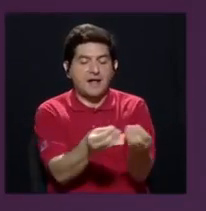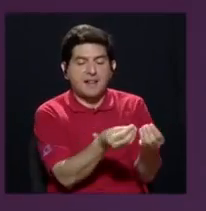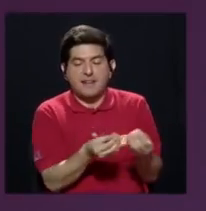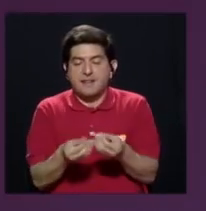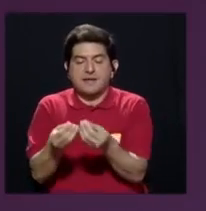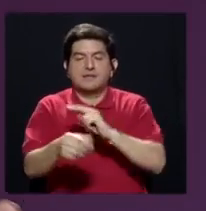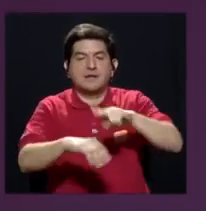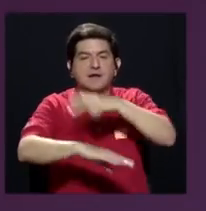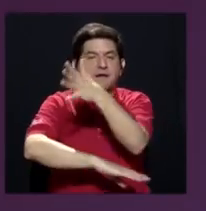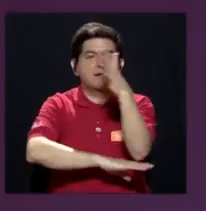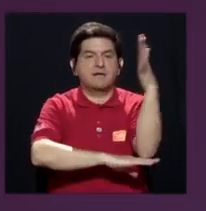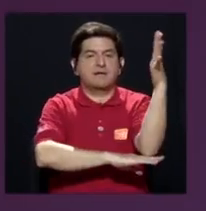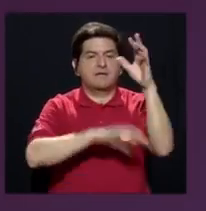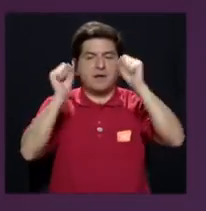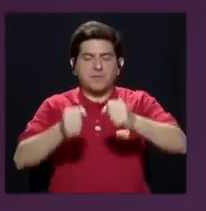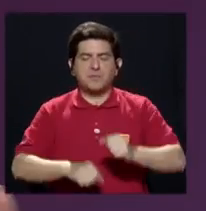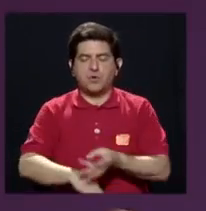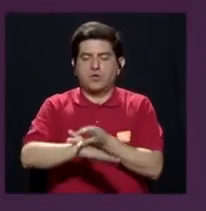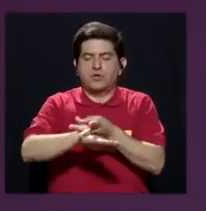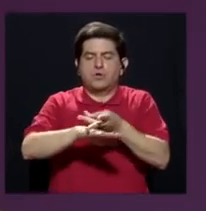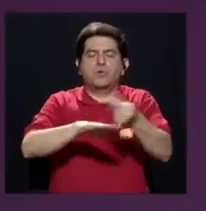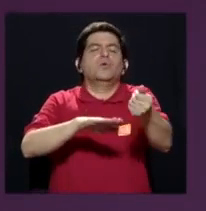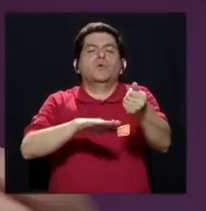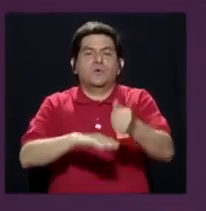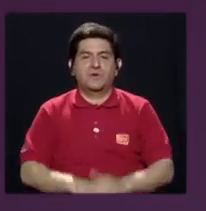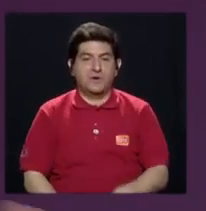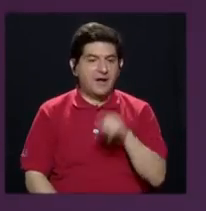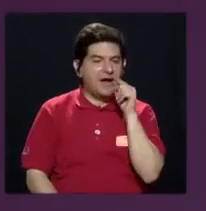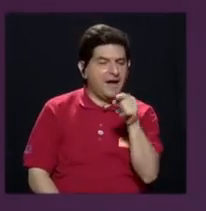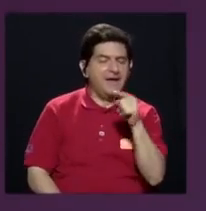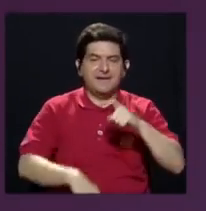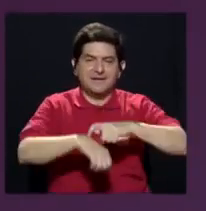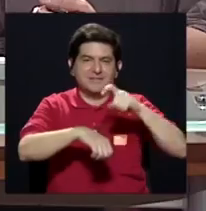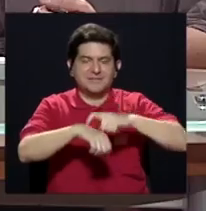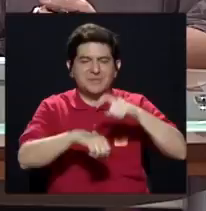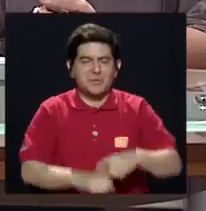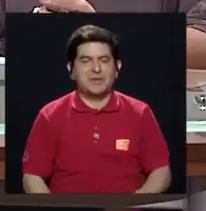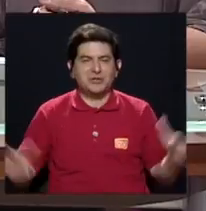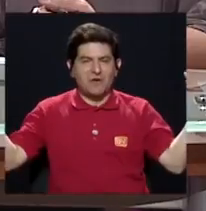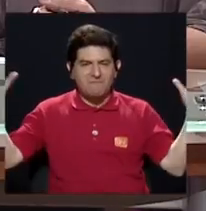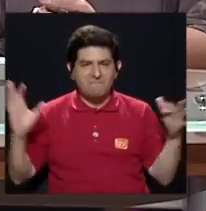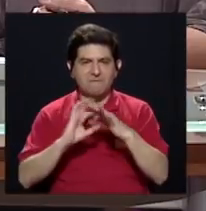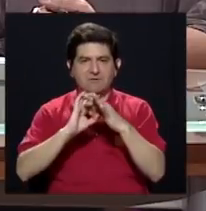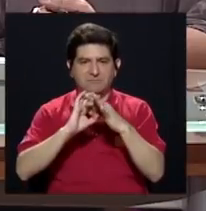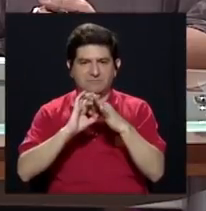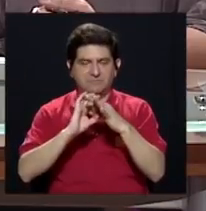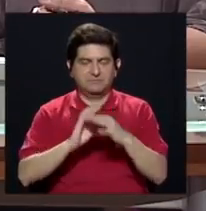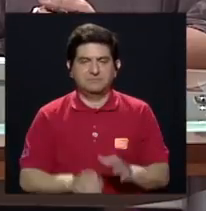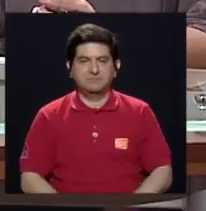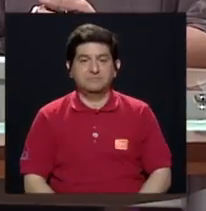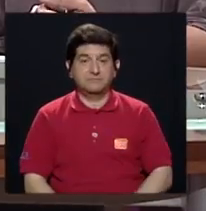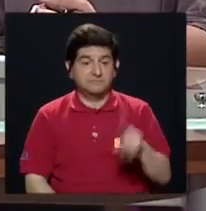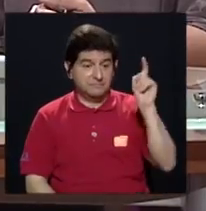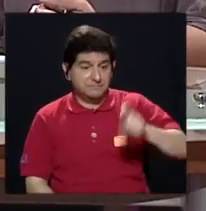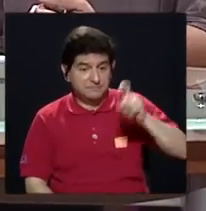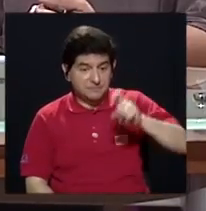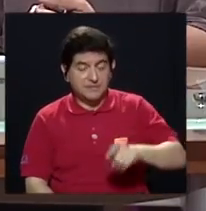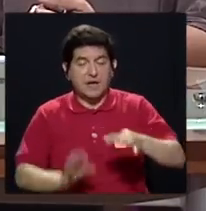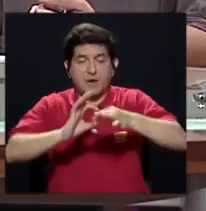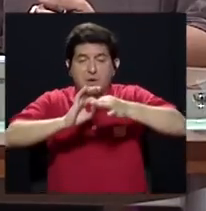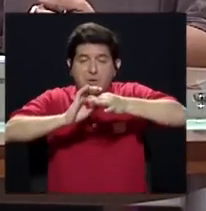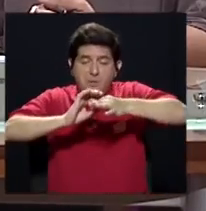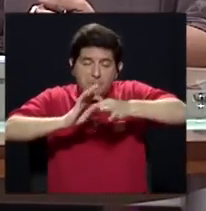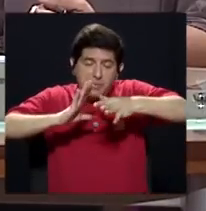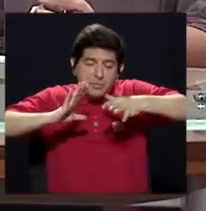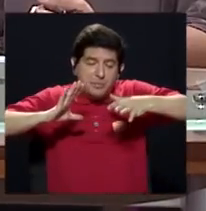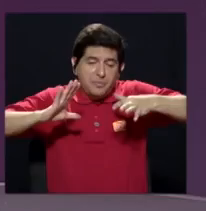con la naturaleza para podernos sanar es ahí donde hay una conexión y nos tenemos que que desconectar